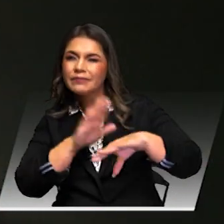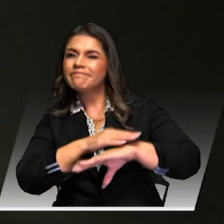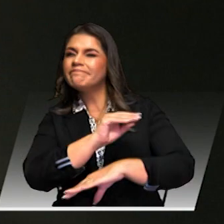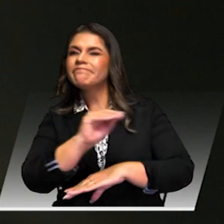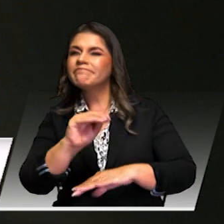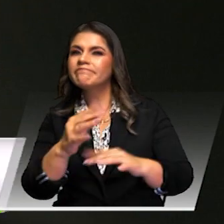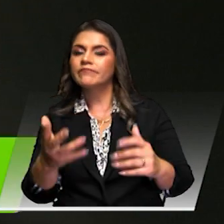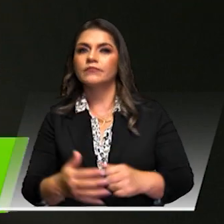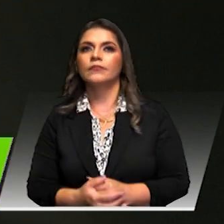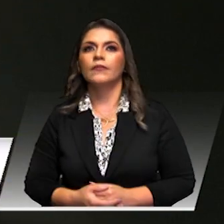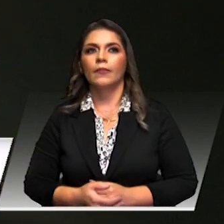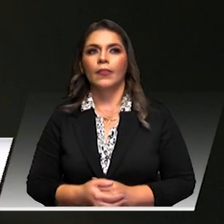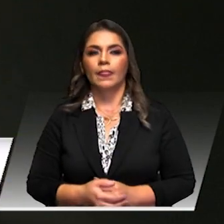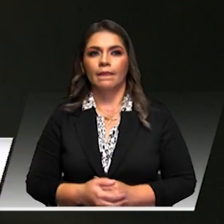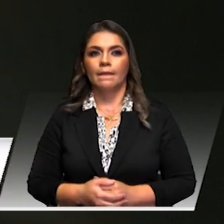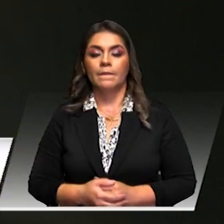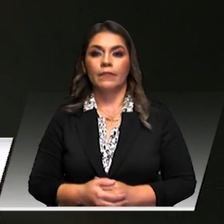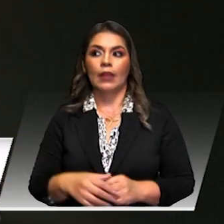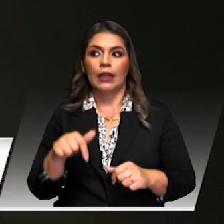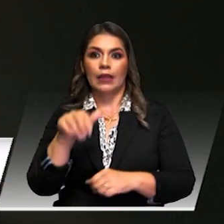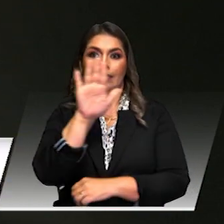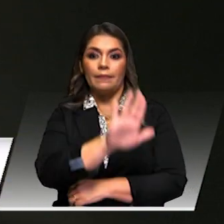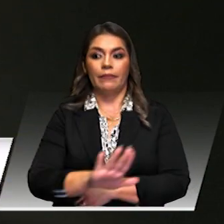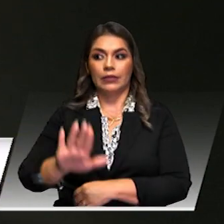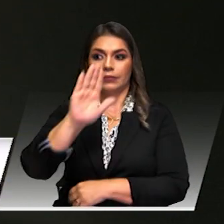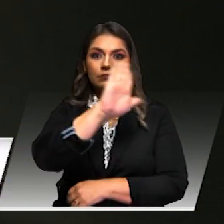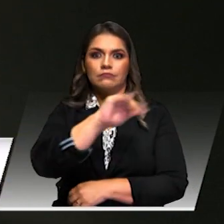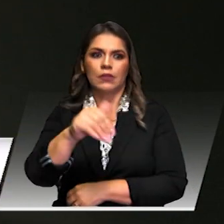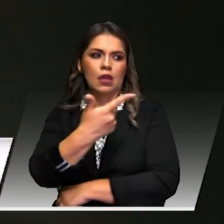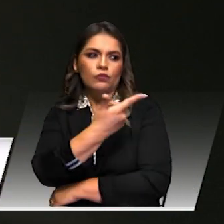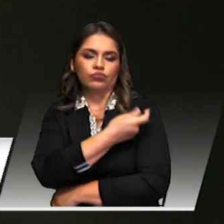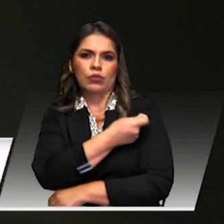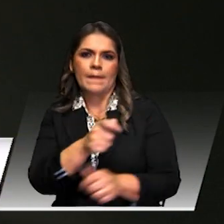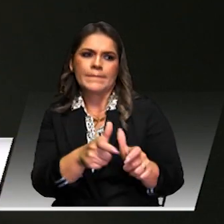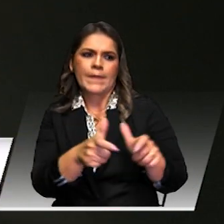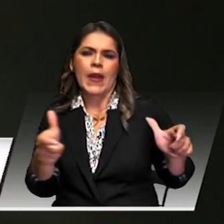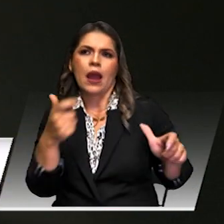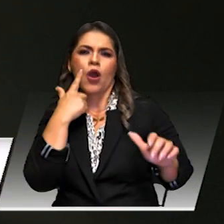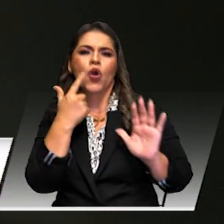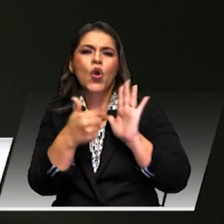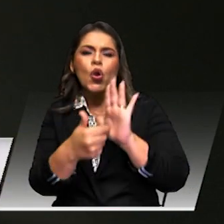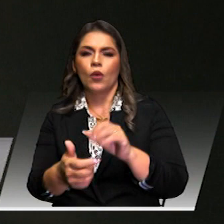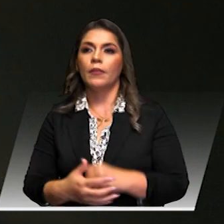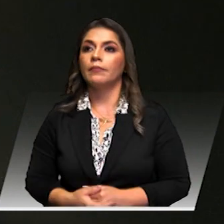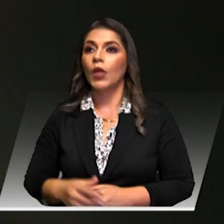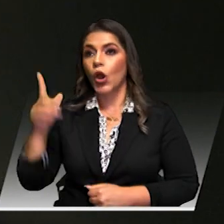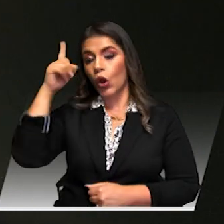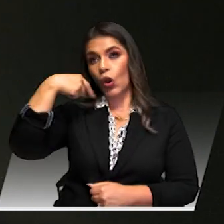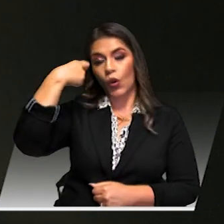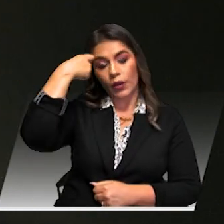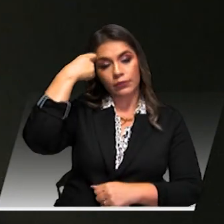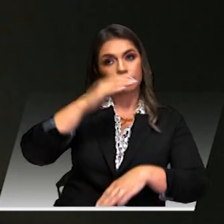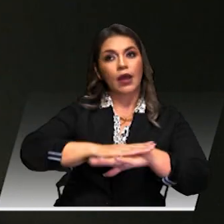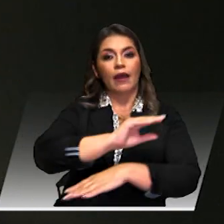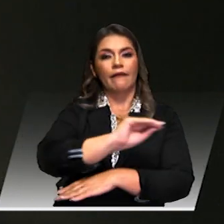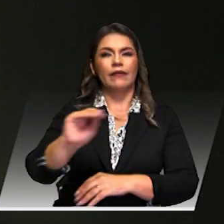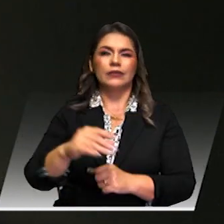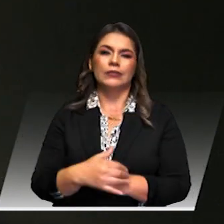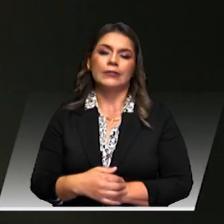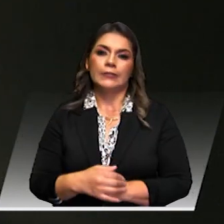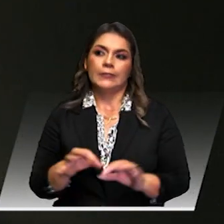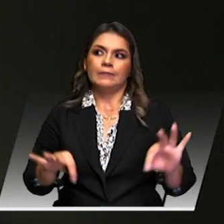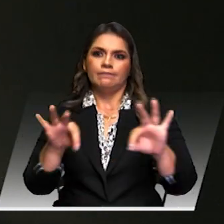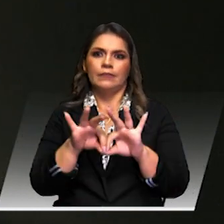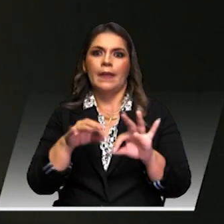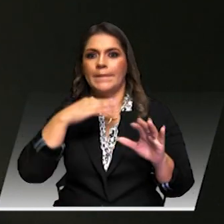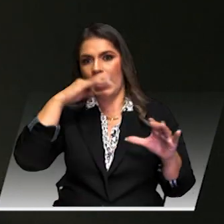el plan de expansión de vacunación en el departamento de Antioquia. La gobernación ya tiene definidos por lo menos 3 puntos en el Valle